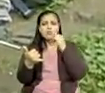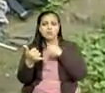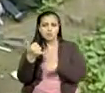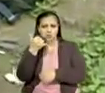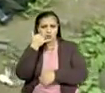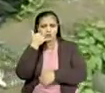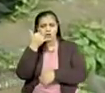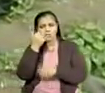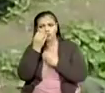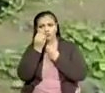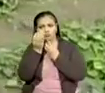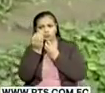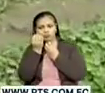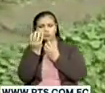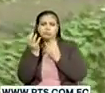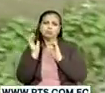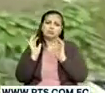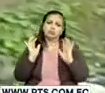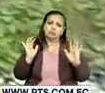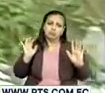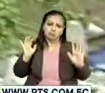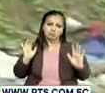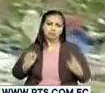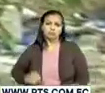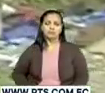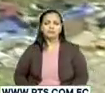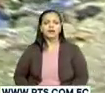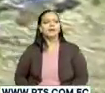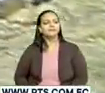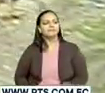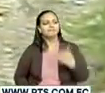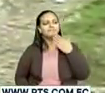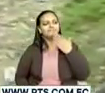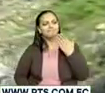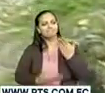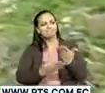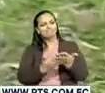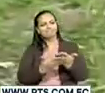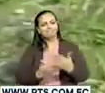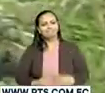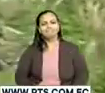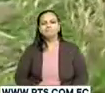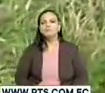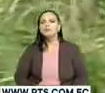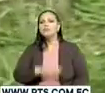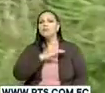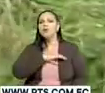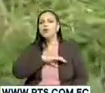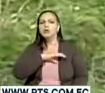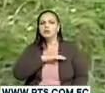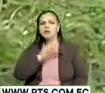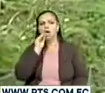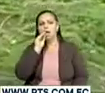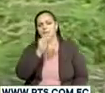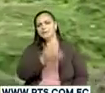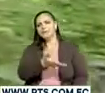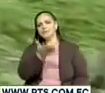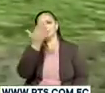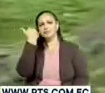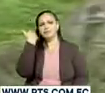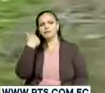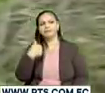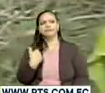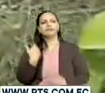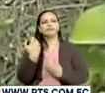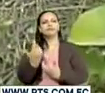les informe del caso. De lo contrario, no. Claro, muchas gracias. Bueno, estamos esperando también la presencia policial del distrito Portete para